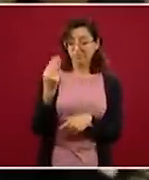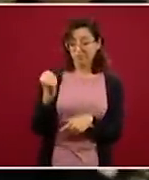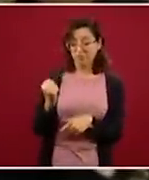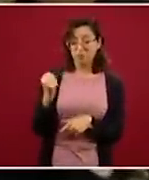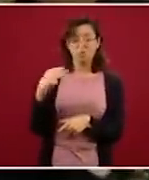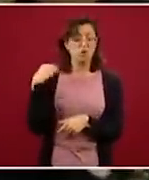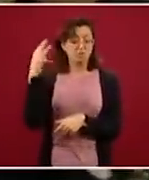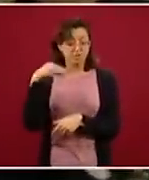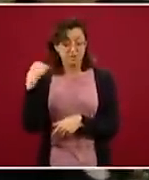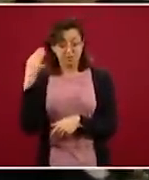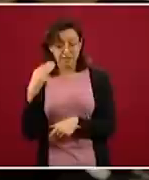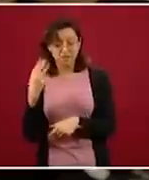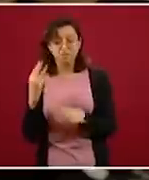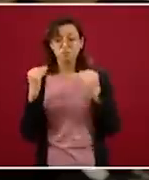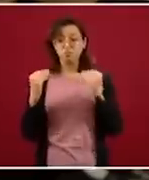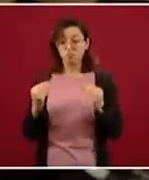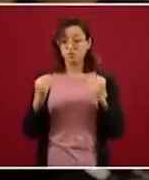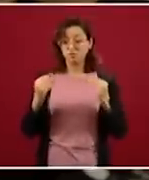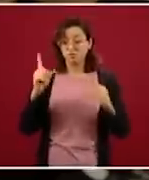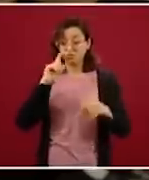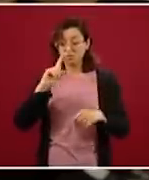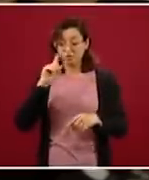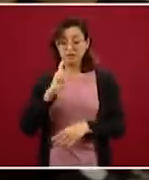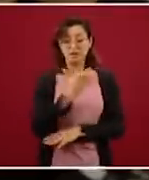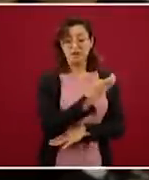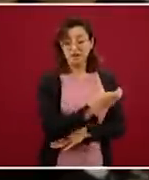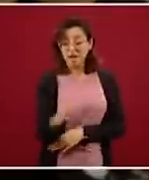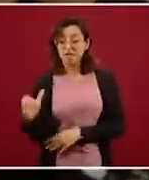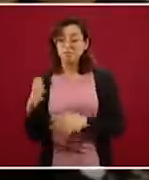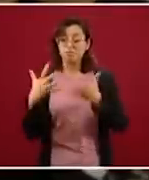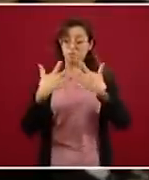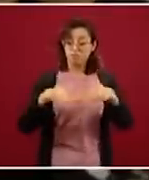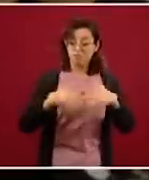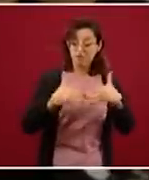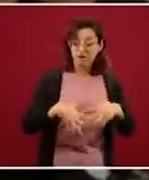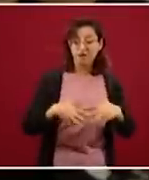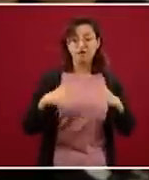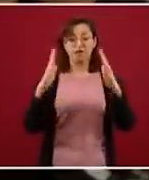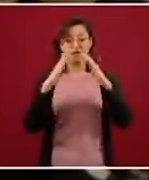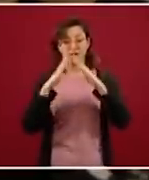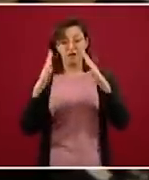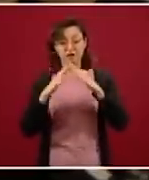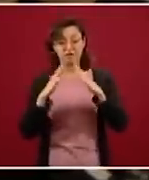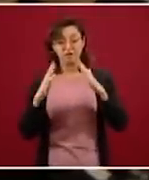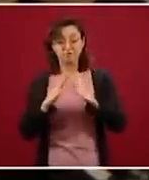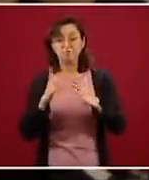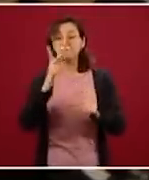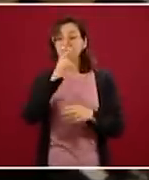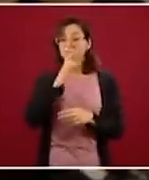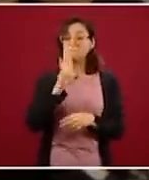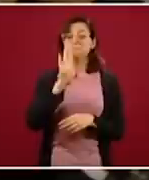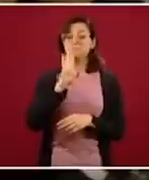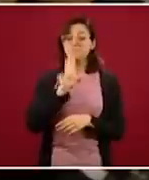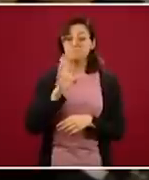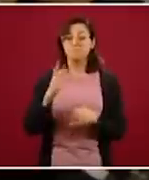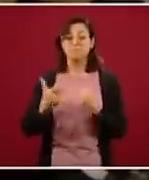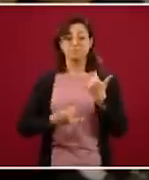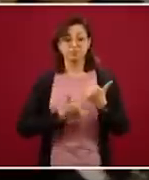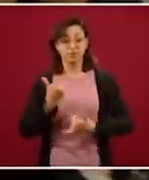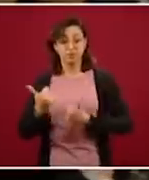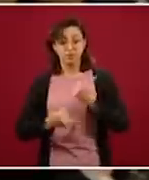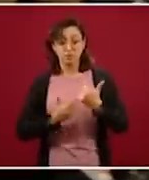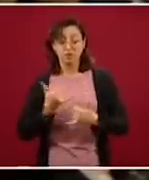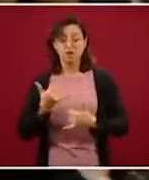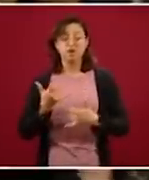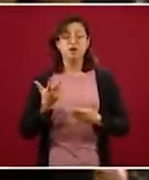miles de mujeres que están trabajando en el campo, en las fábricas, las amas de casa, padres, madres de familia que juegan ese